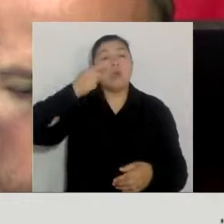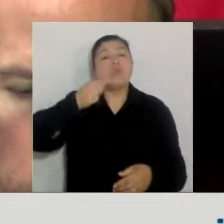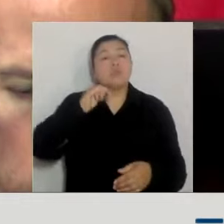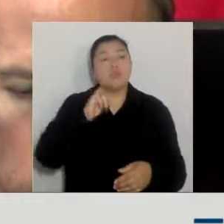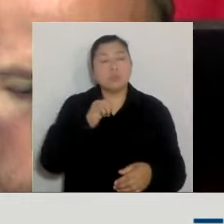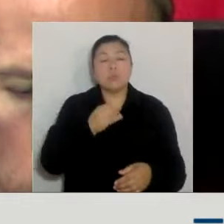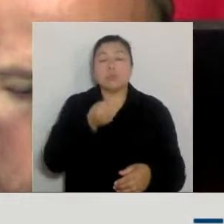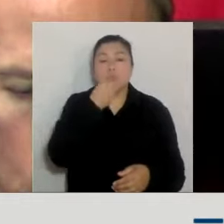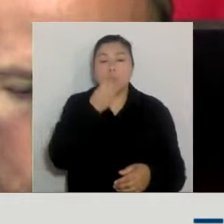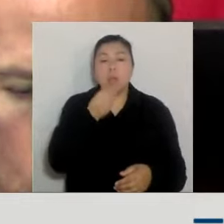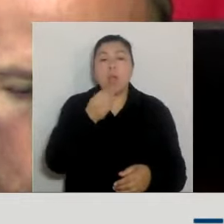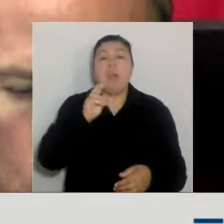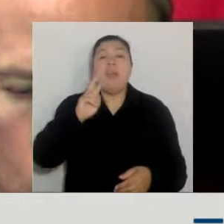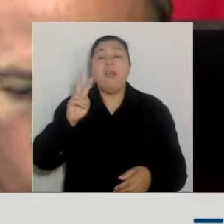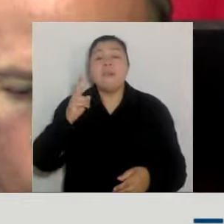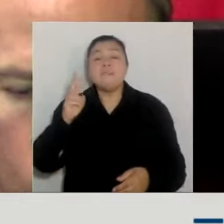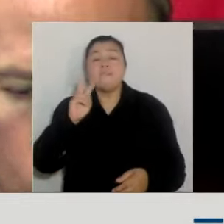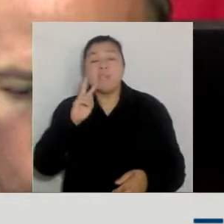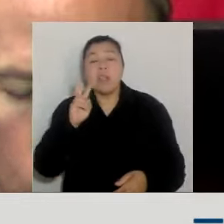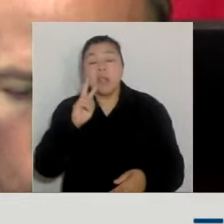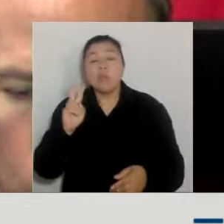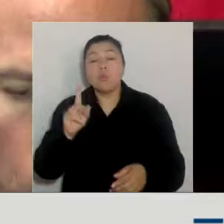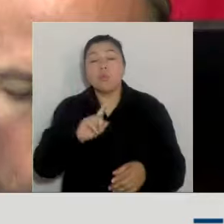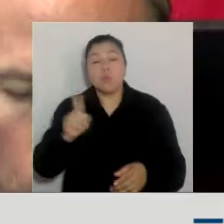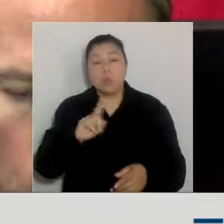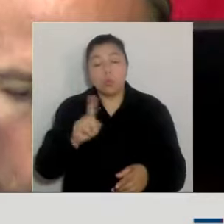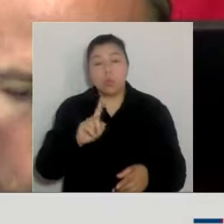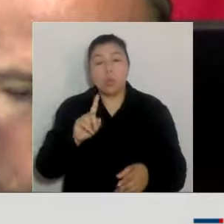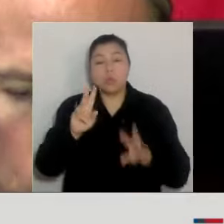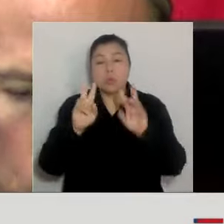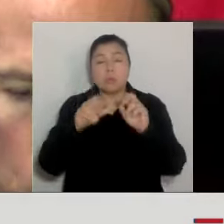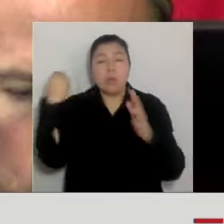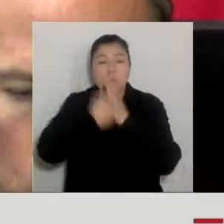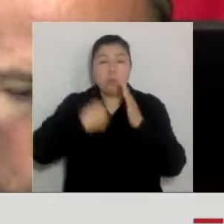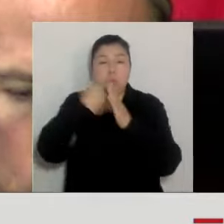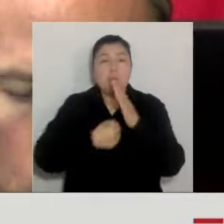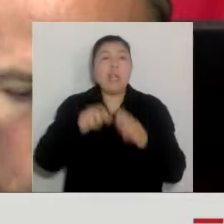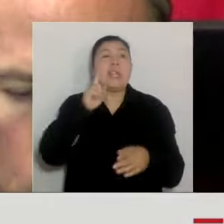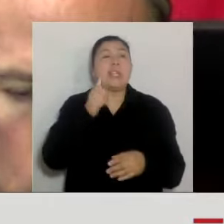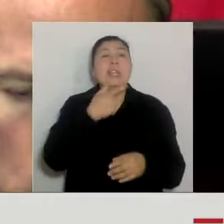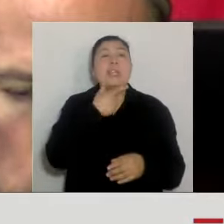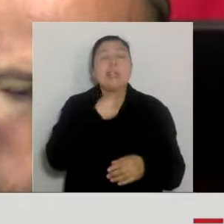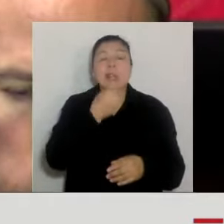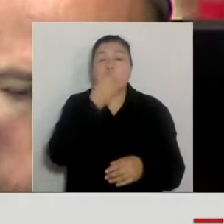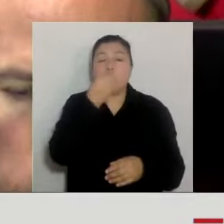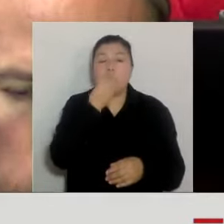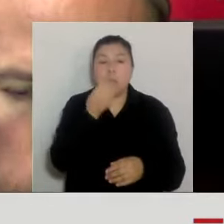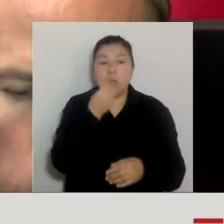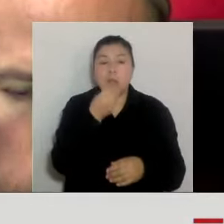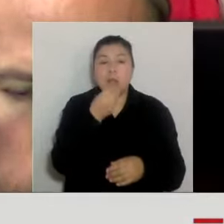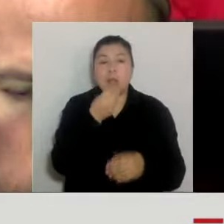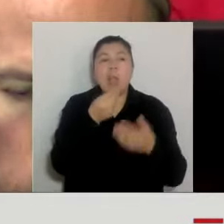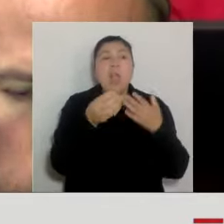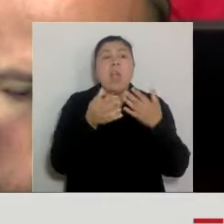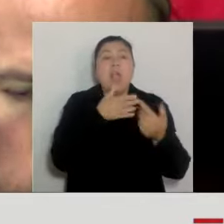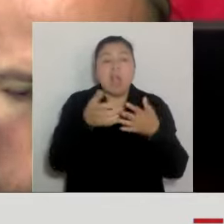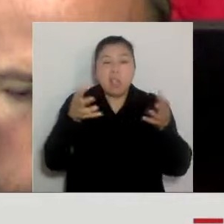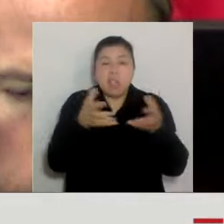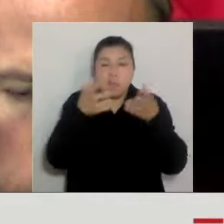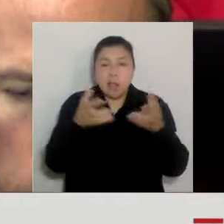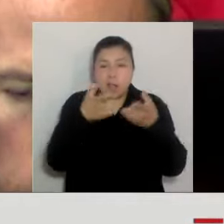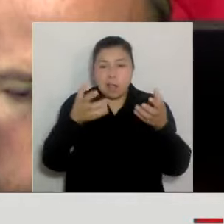veganos No ese no es el tema si esto no es una lucha contra qui quiera comer algo de origen vegetal esto